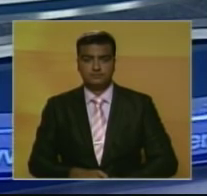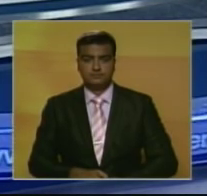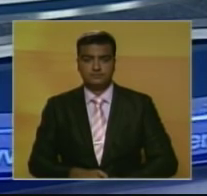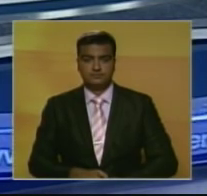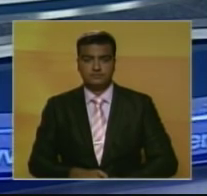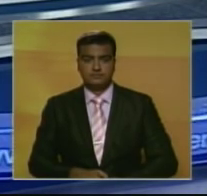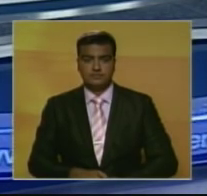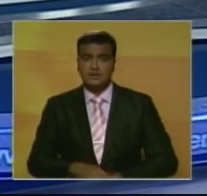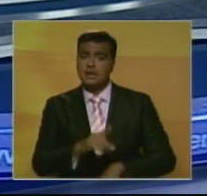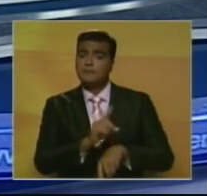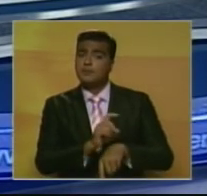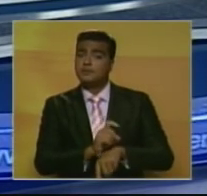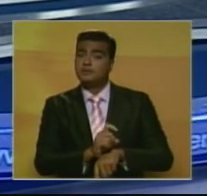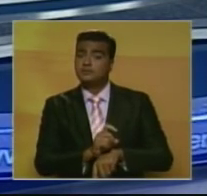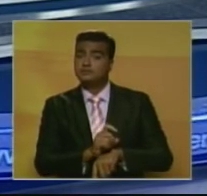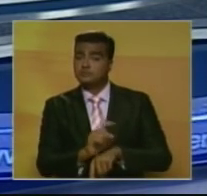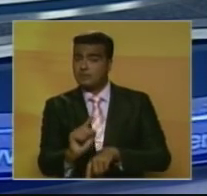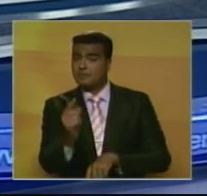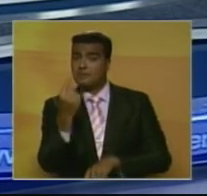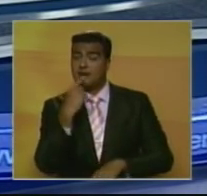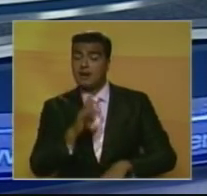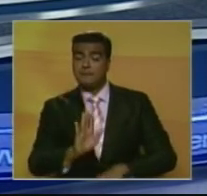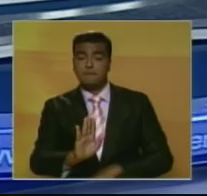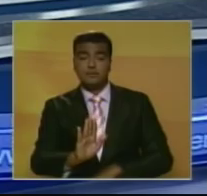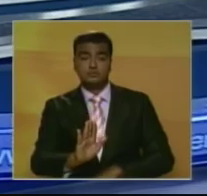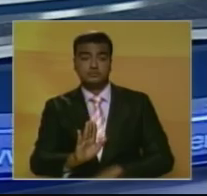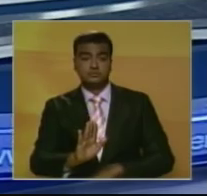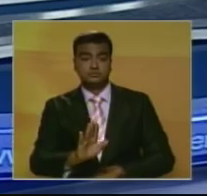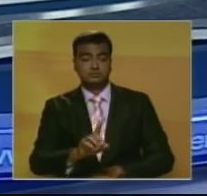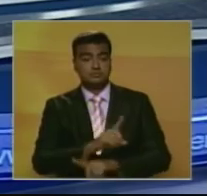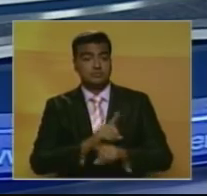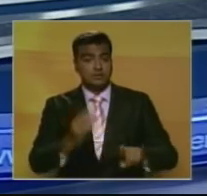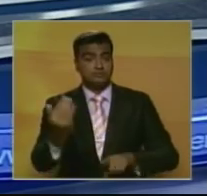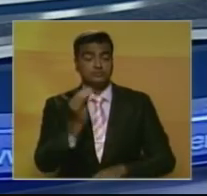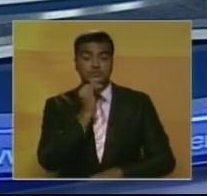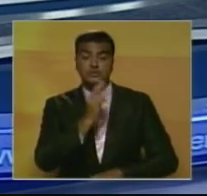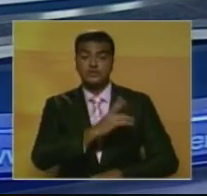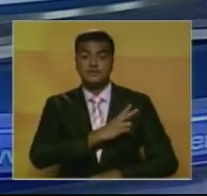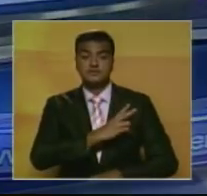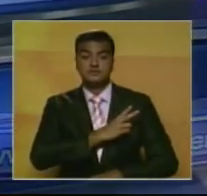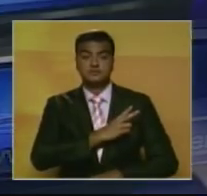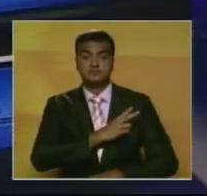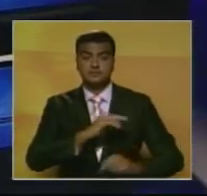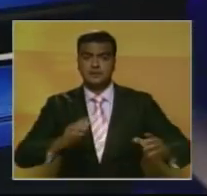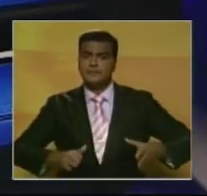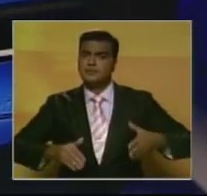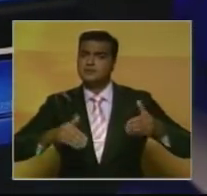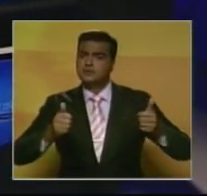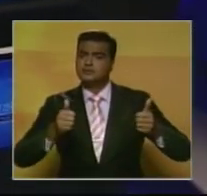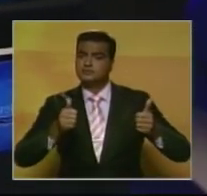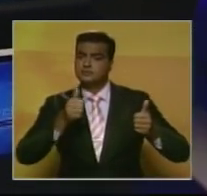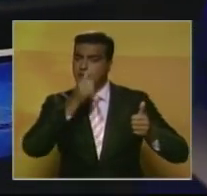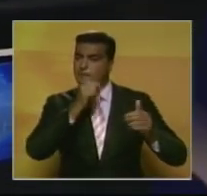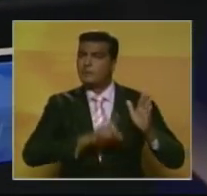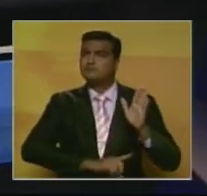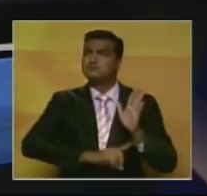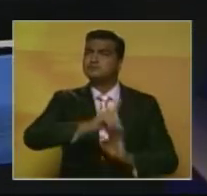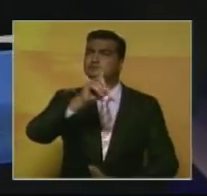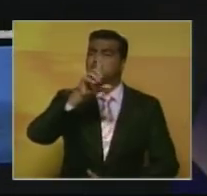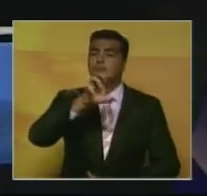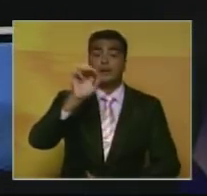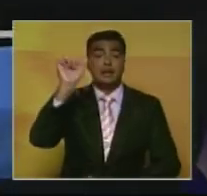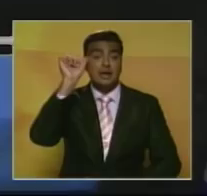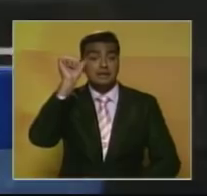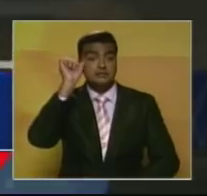Es momento de realizar nuestra primera pausa, pero al regreso en Noticiero Venevisión. Inauguración espacial. Un país